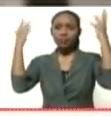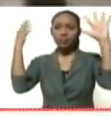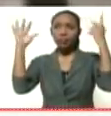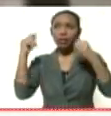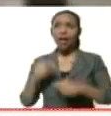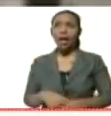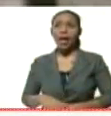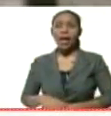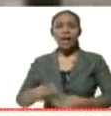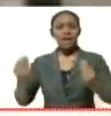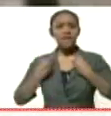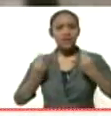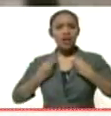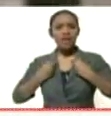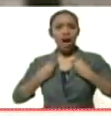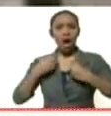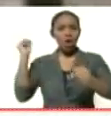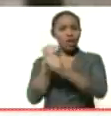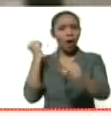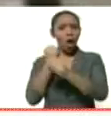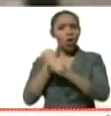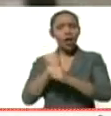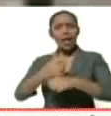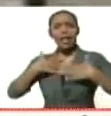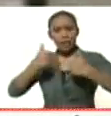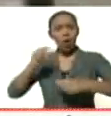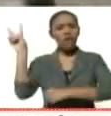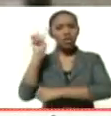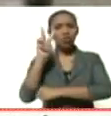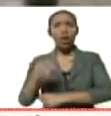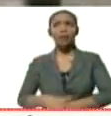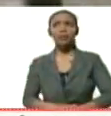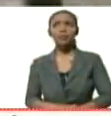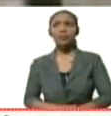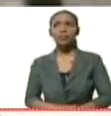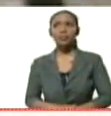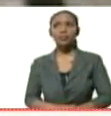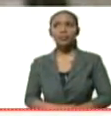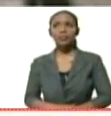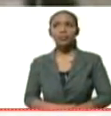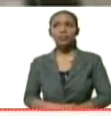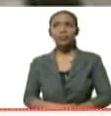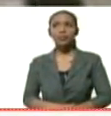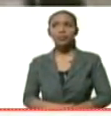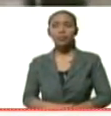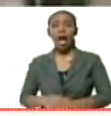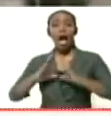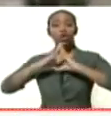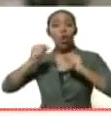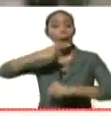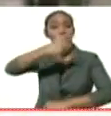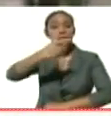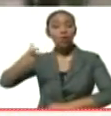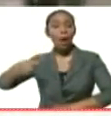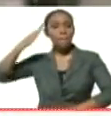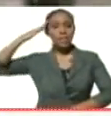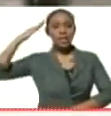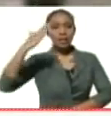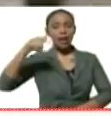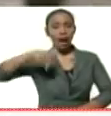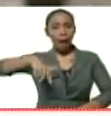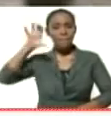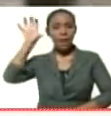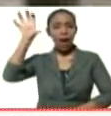¡Que vivan los trabajadores de la salud de Venezuela! ¡Que vivan! A todo el personal militar del